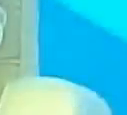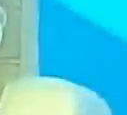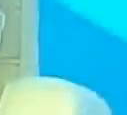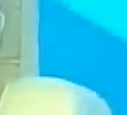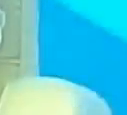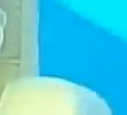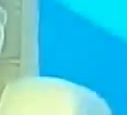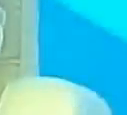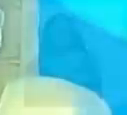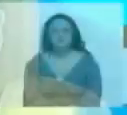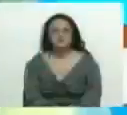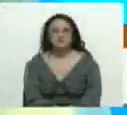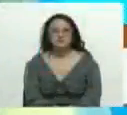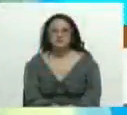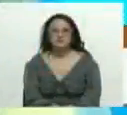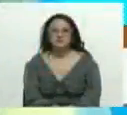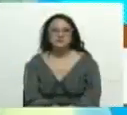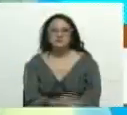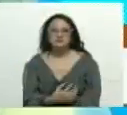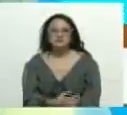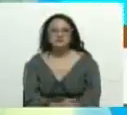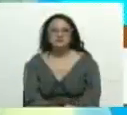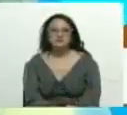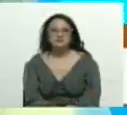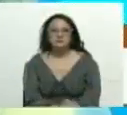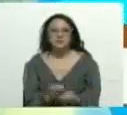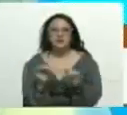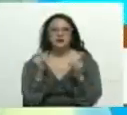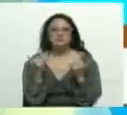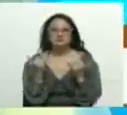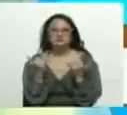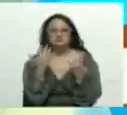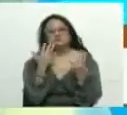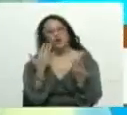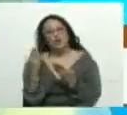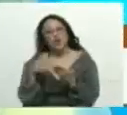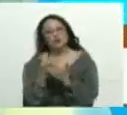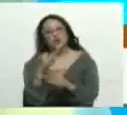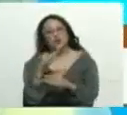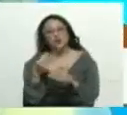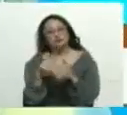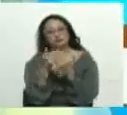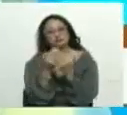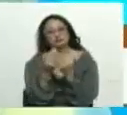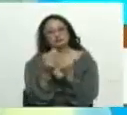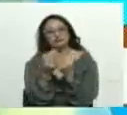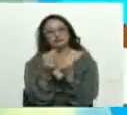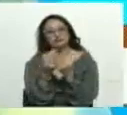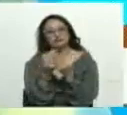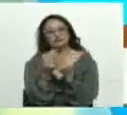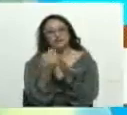las manos el libro de ramonet sobre el conspiracionismo y me desveló hasta las cuatro de la mañana